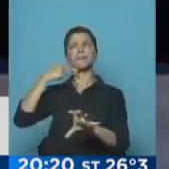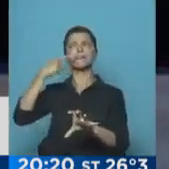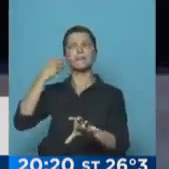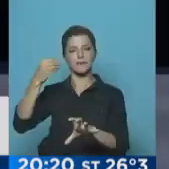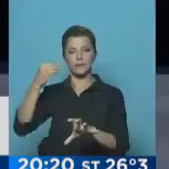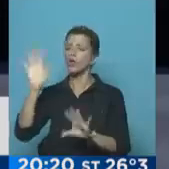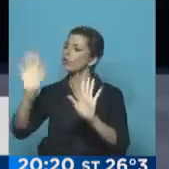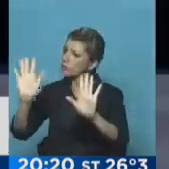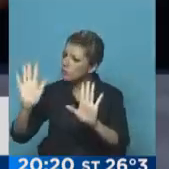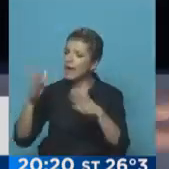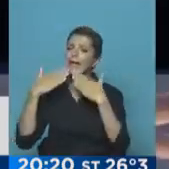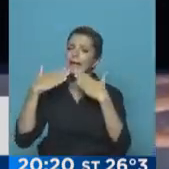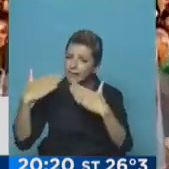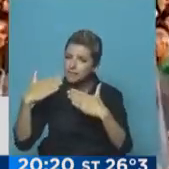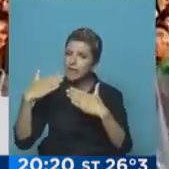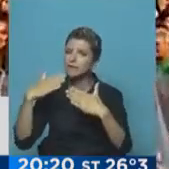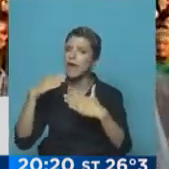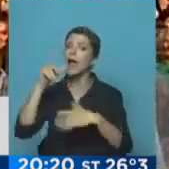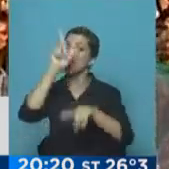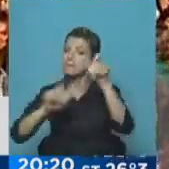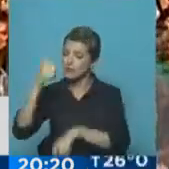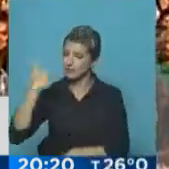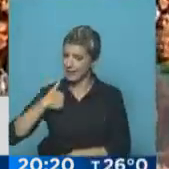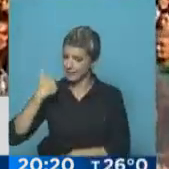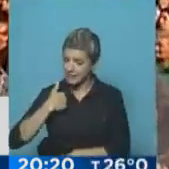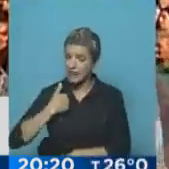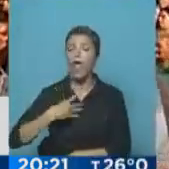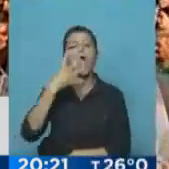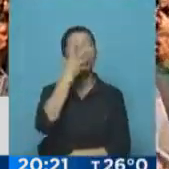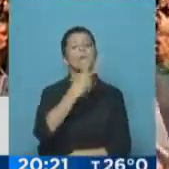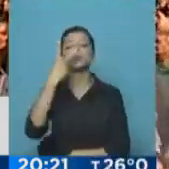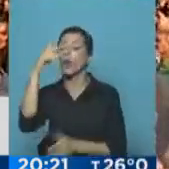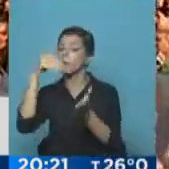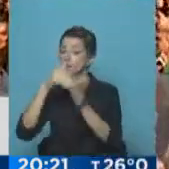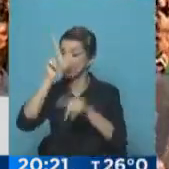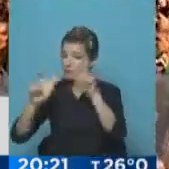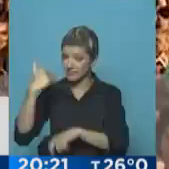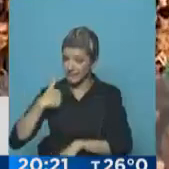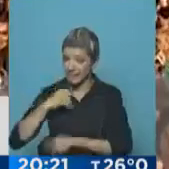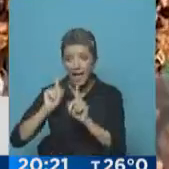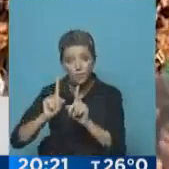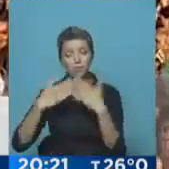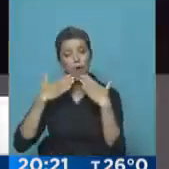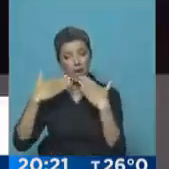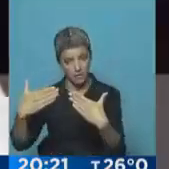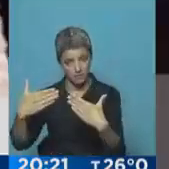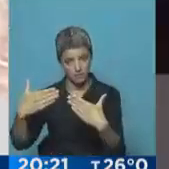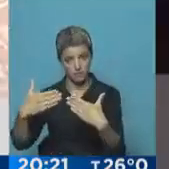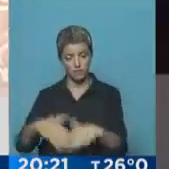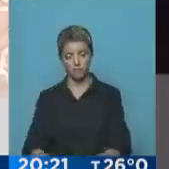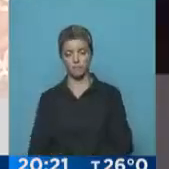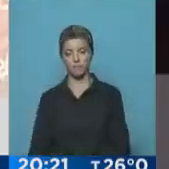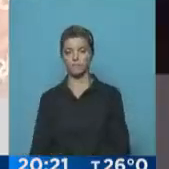No, gracias a los argentinos, a los 42 millones de argentinos.